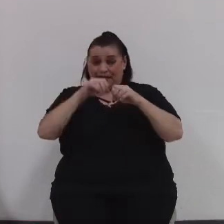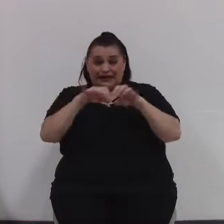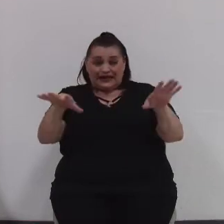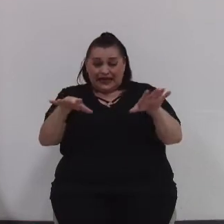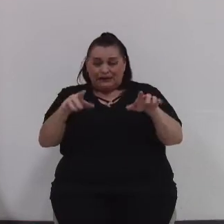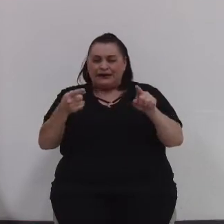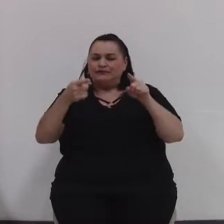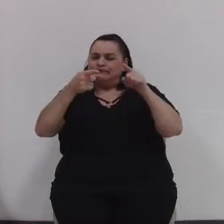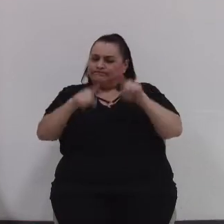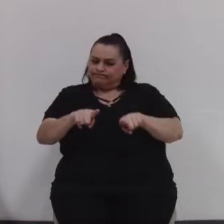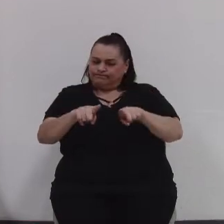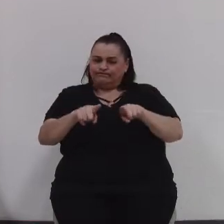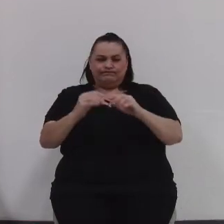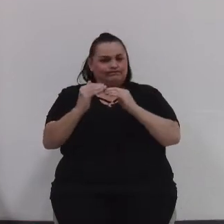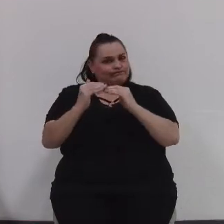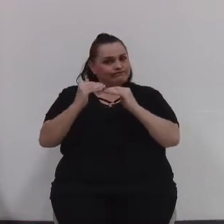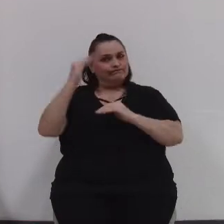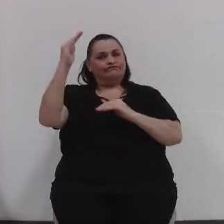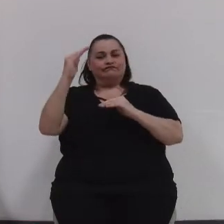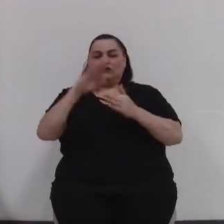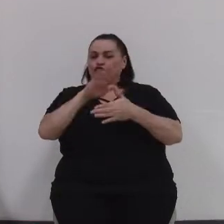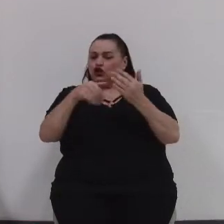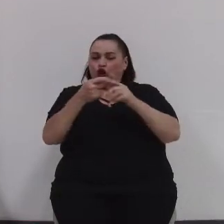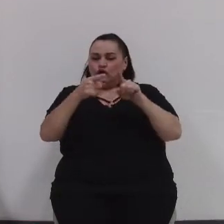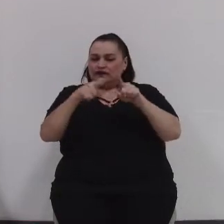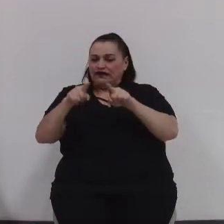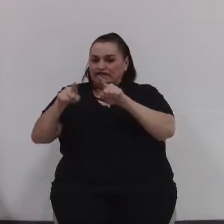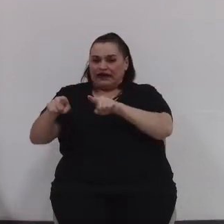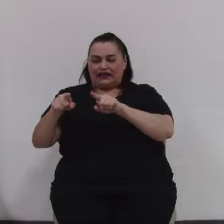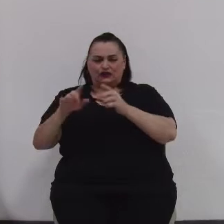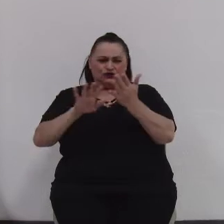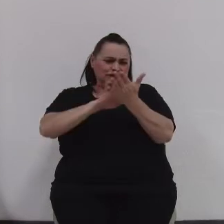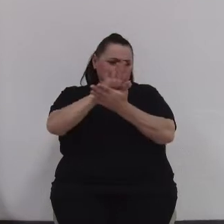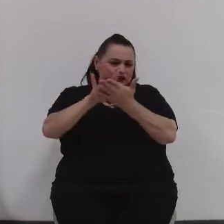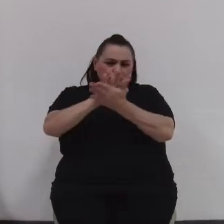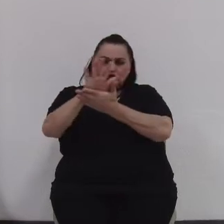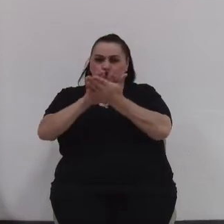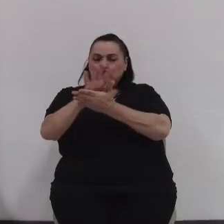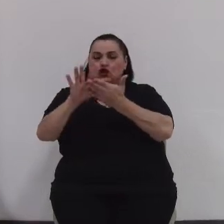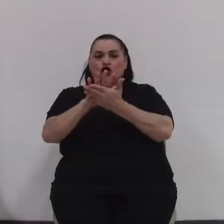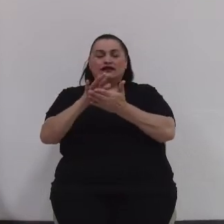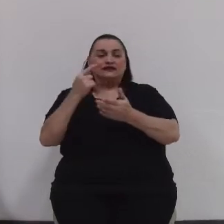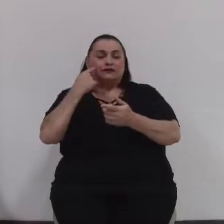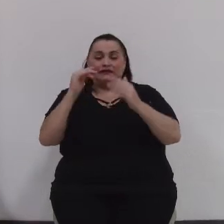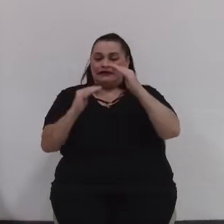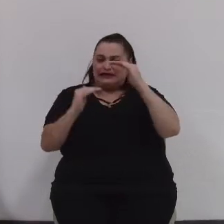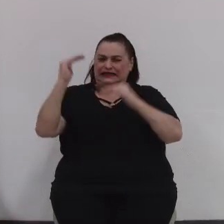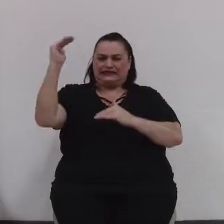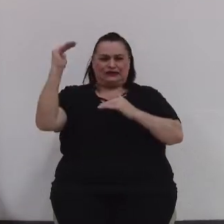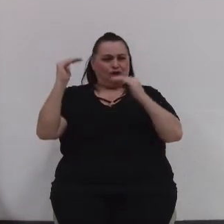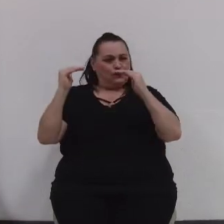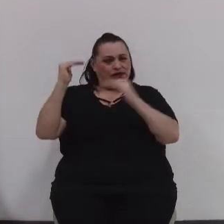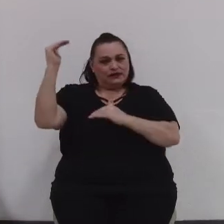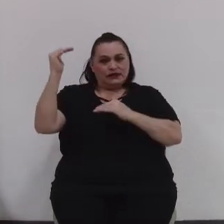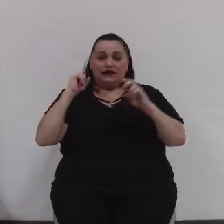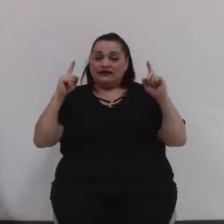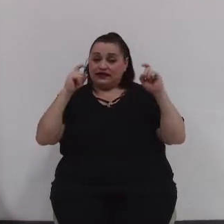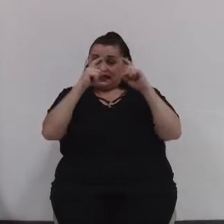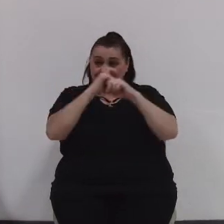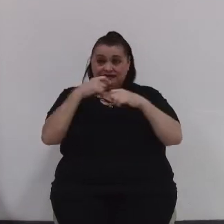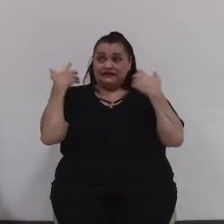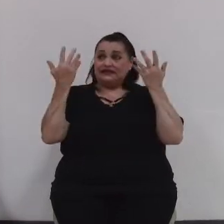las condiciones y efectos preexistentes de un modelo lleno de distorsiones que alimenta la desigualdad, la crisis climática,